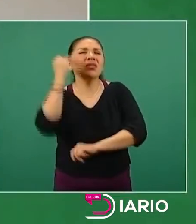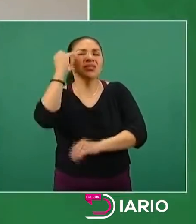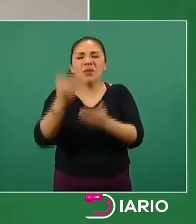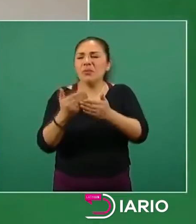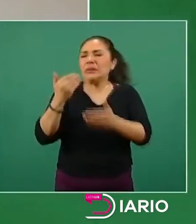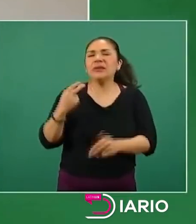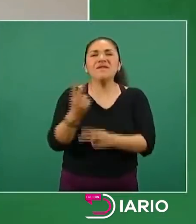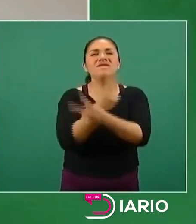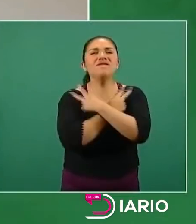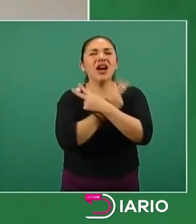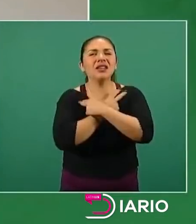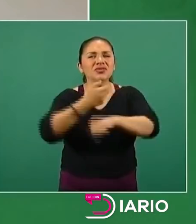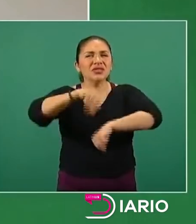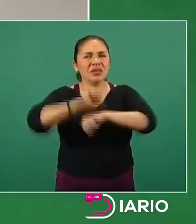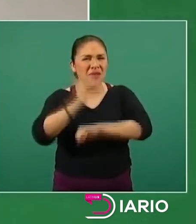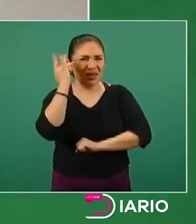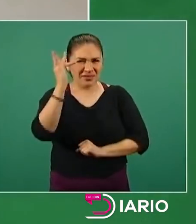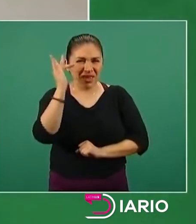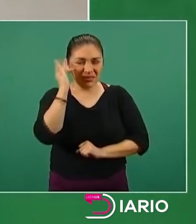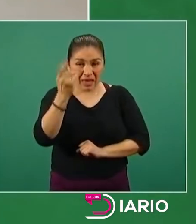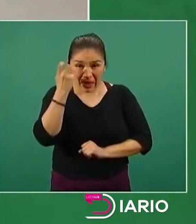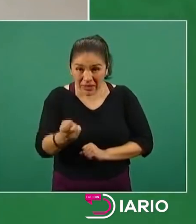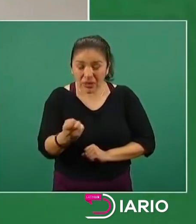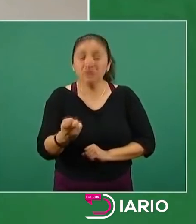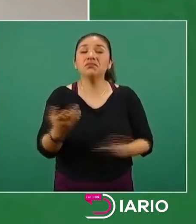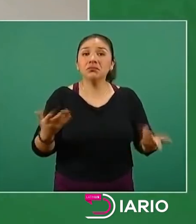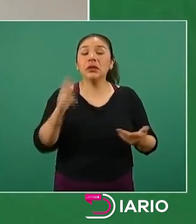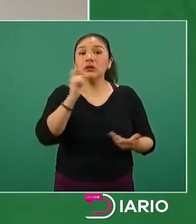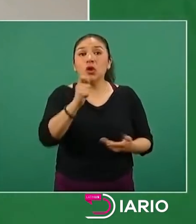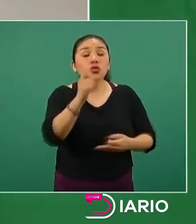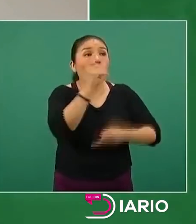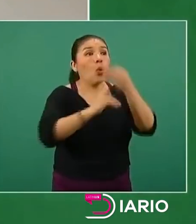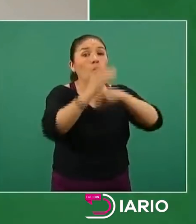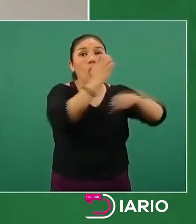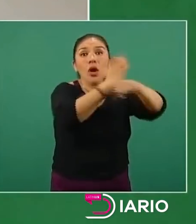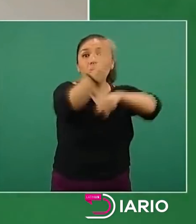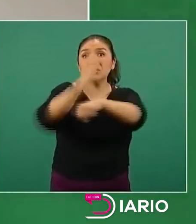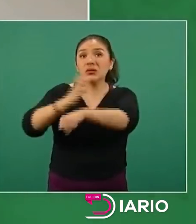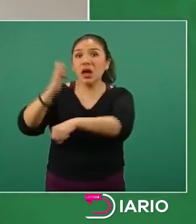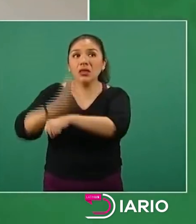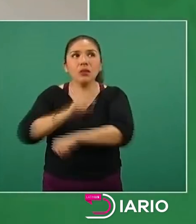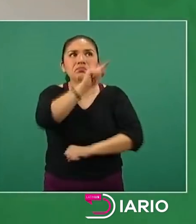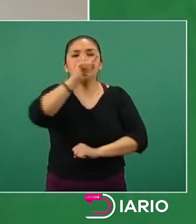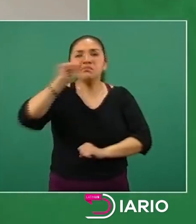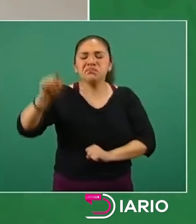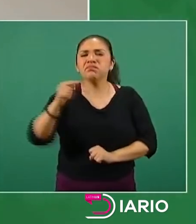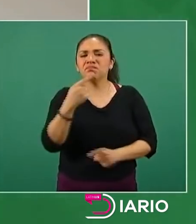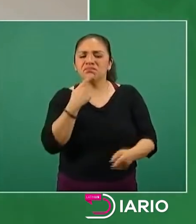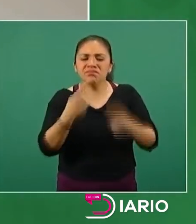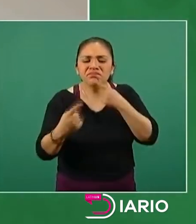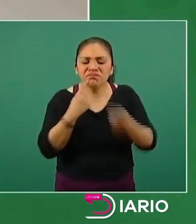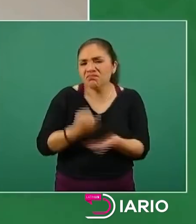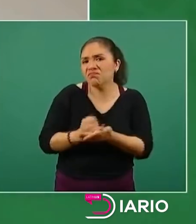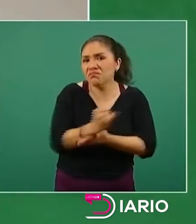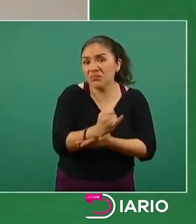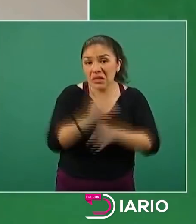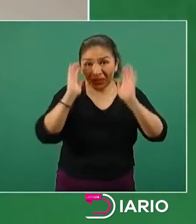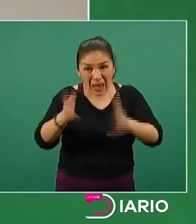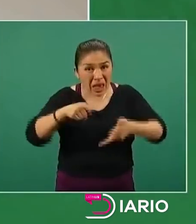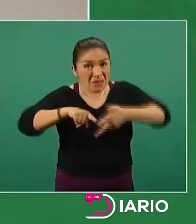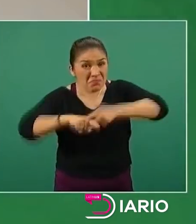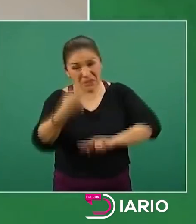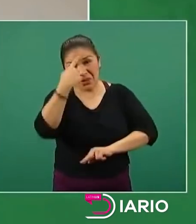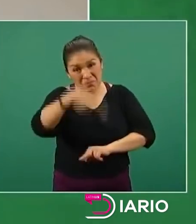vacacional de semana santa prácticamente todas las entidades federativas decidieron todavía no iniciar